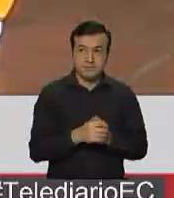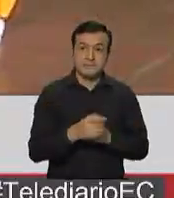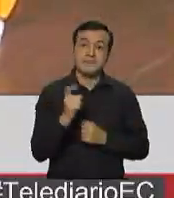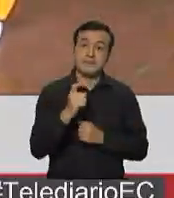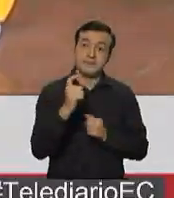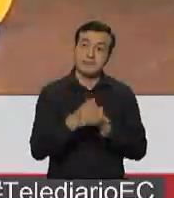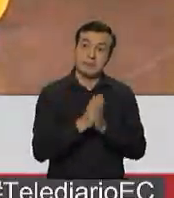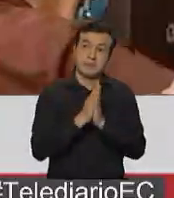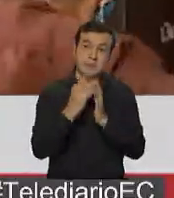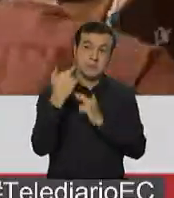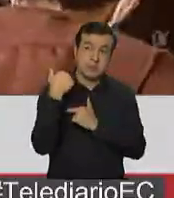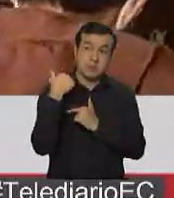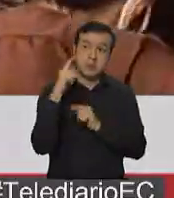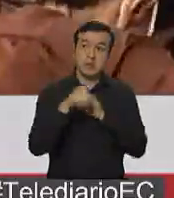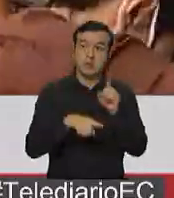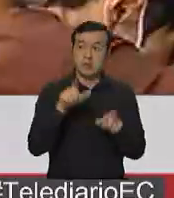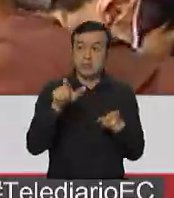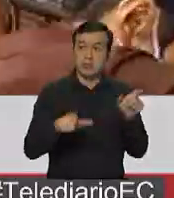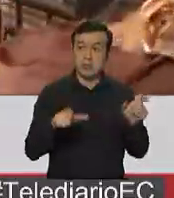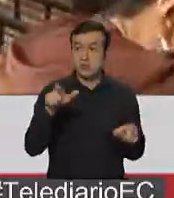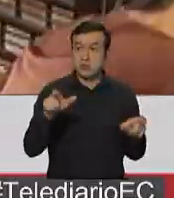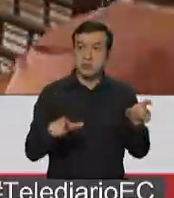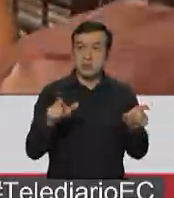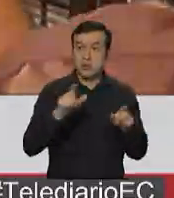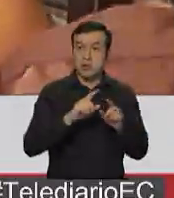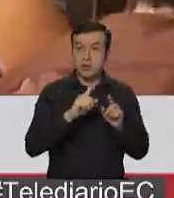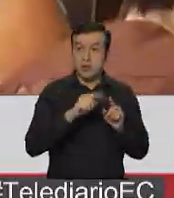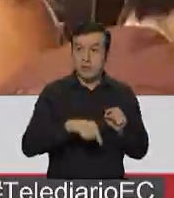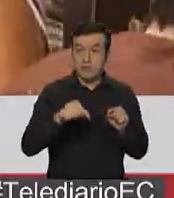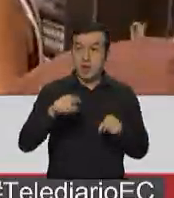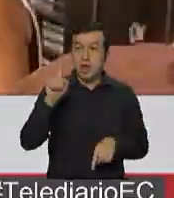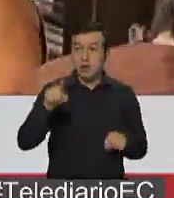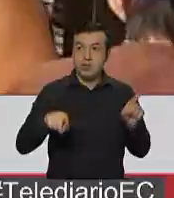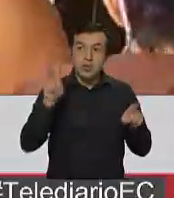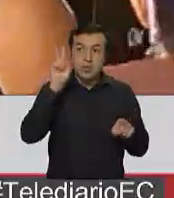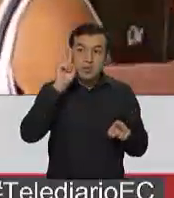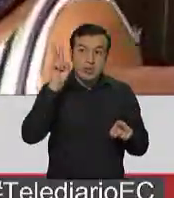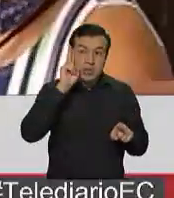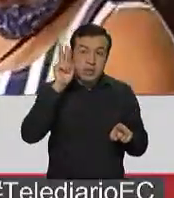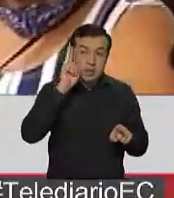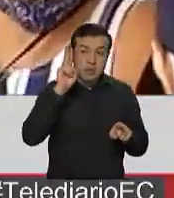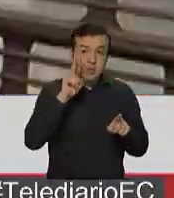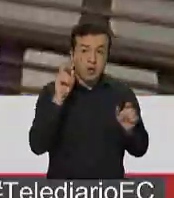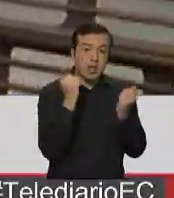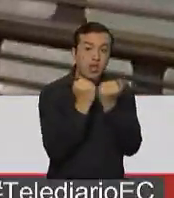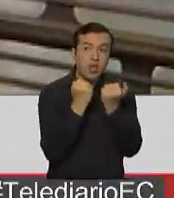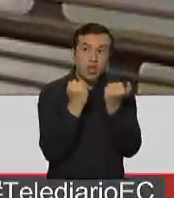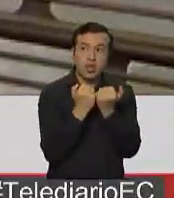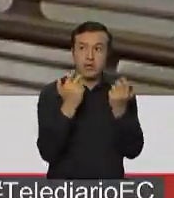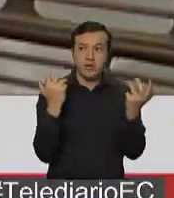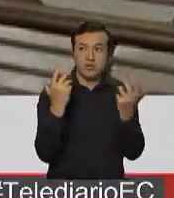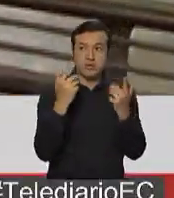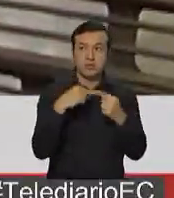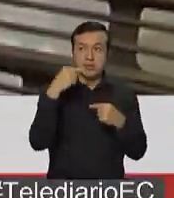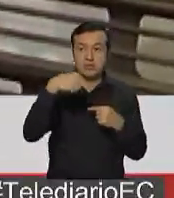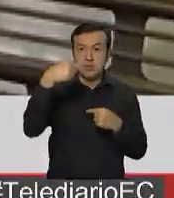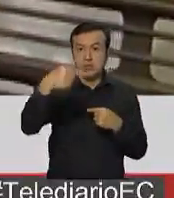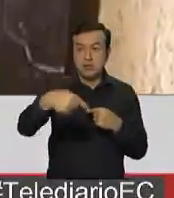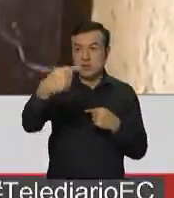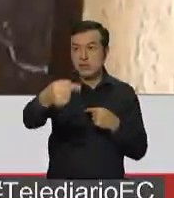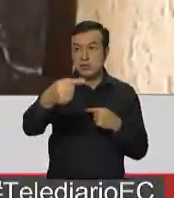de los ciudadanos, pues a momentos en las filas de espera hay quienes no respetan el distanciamiento. Allá adelante parece que